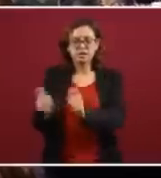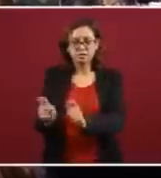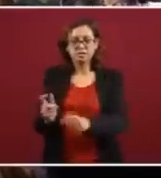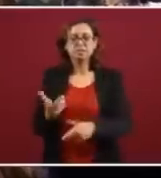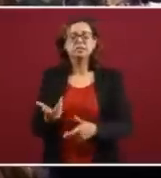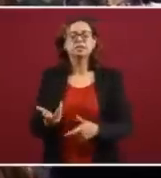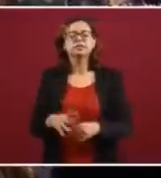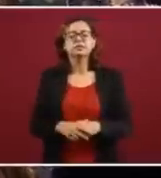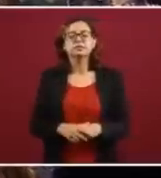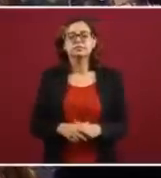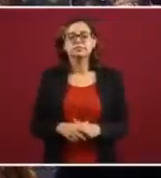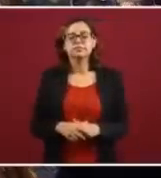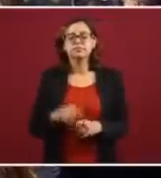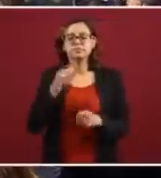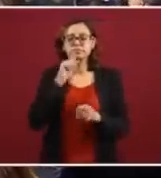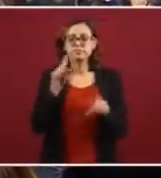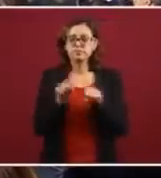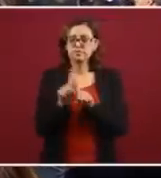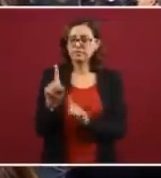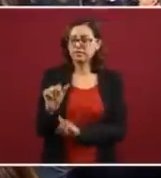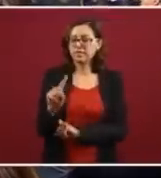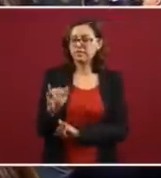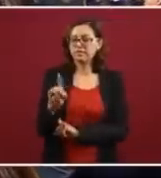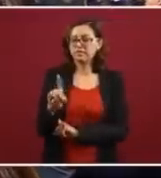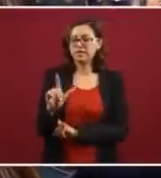de David León,